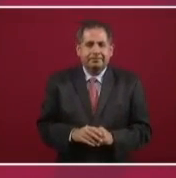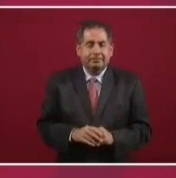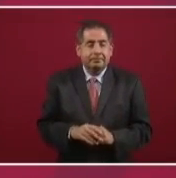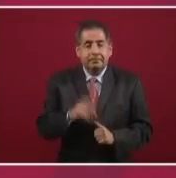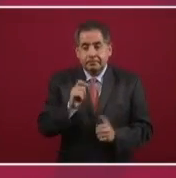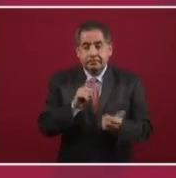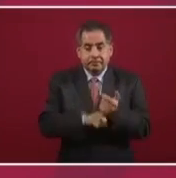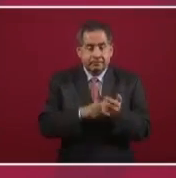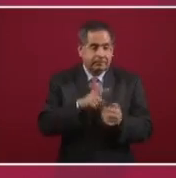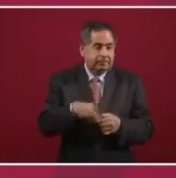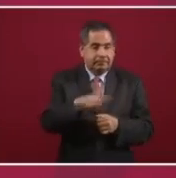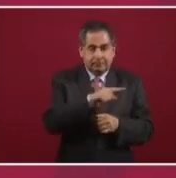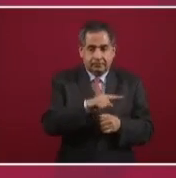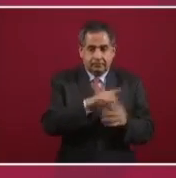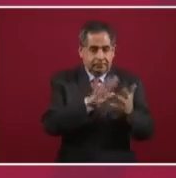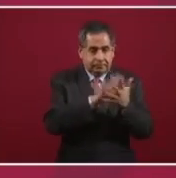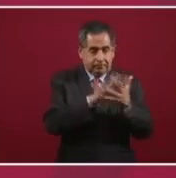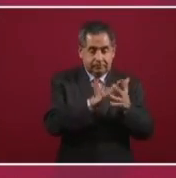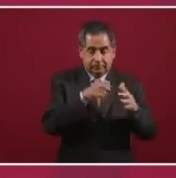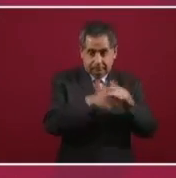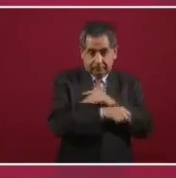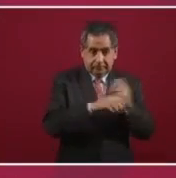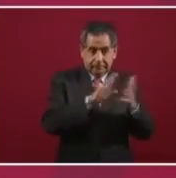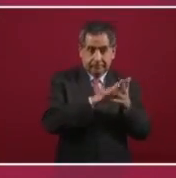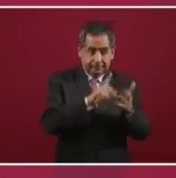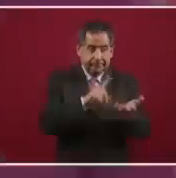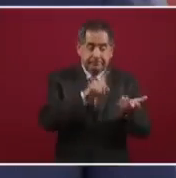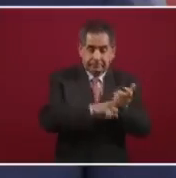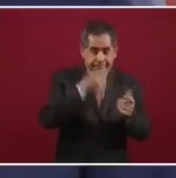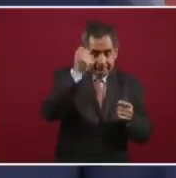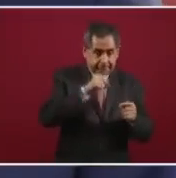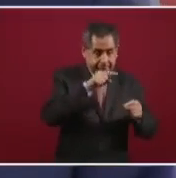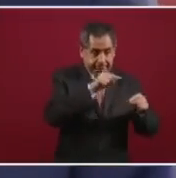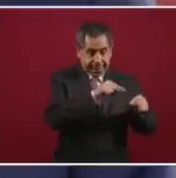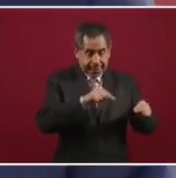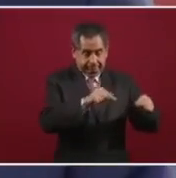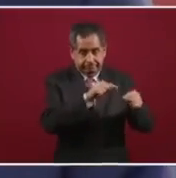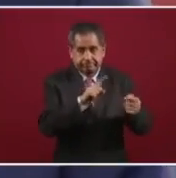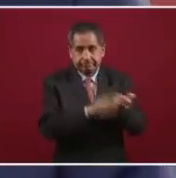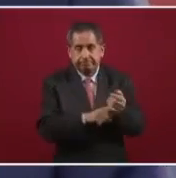de los presos, de los reclusos